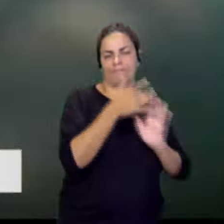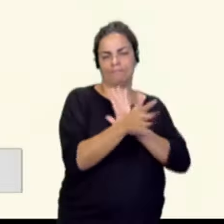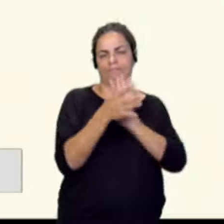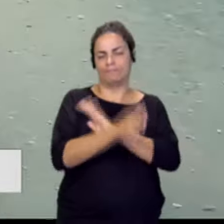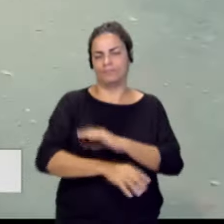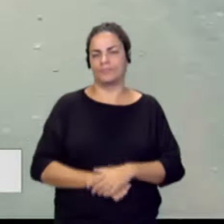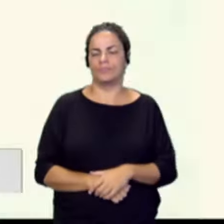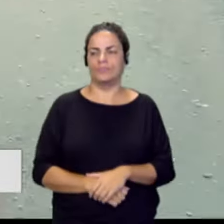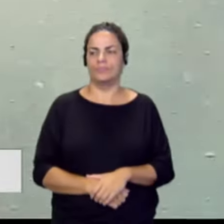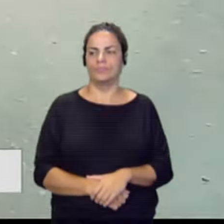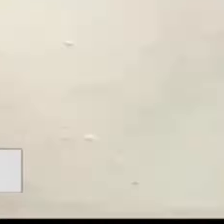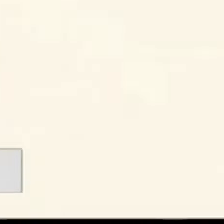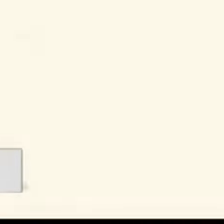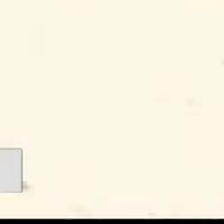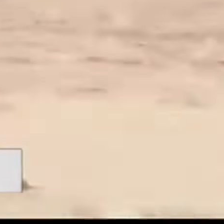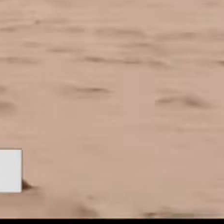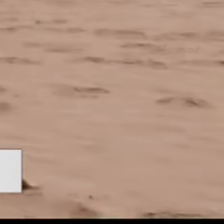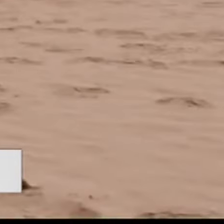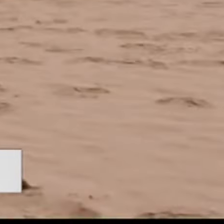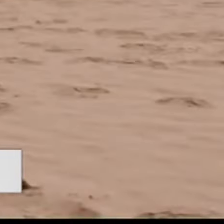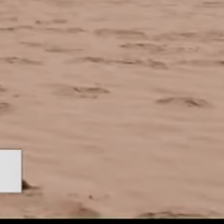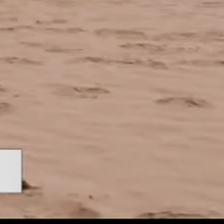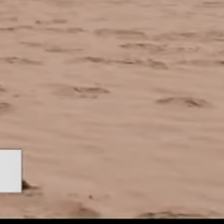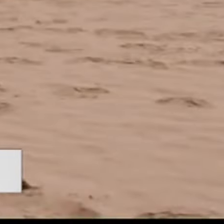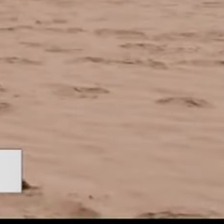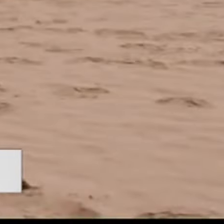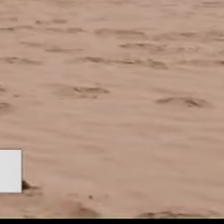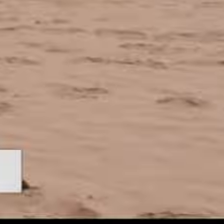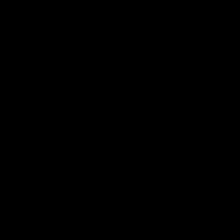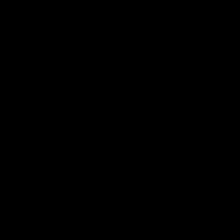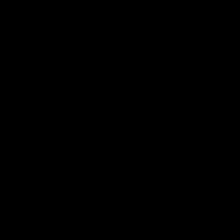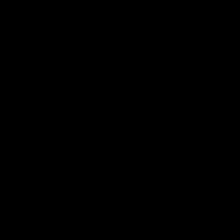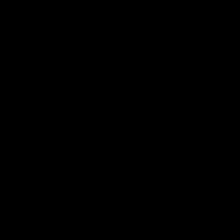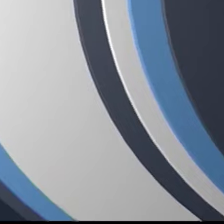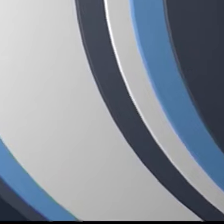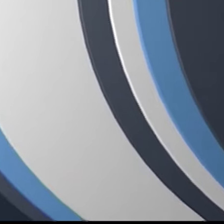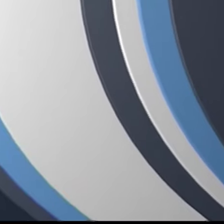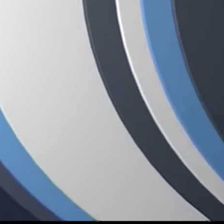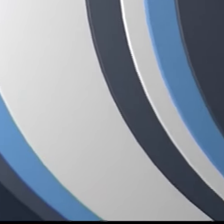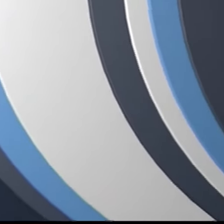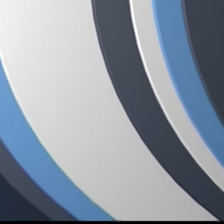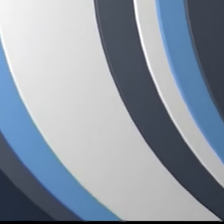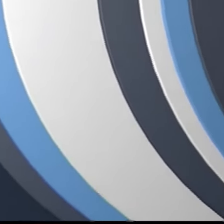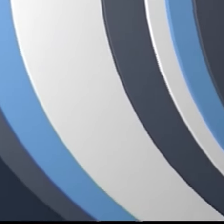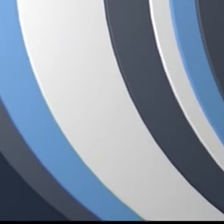(Risa)